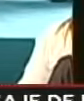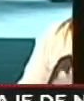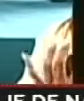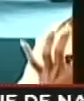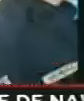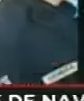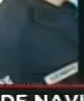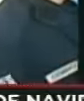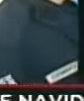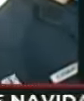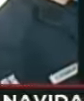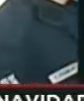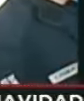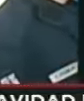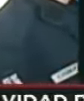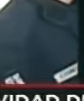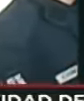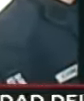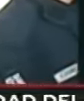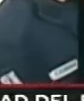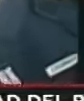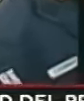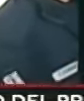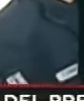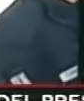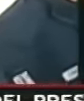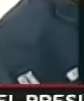Esequibo. Defender, proteger y servir a nuestro pueblo.